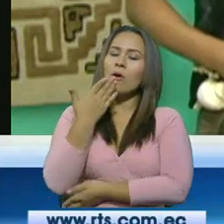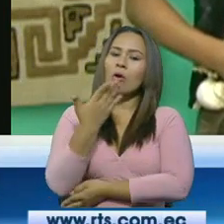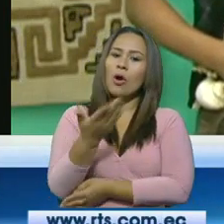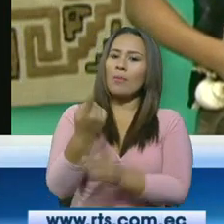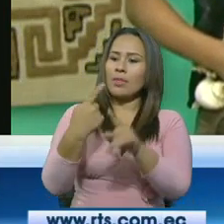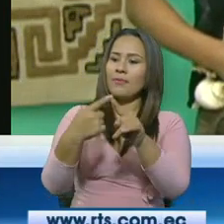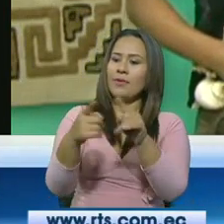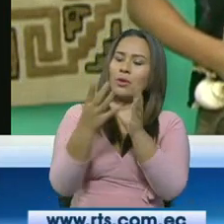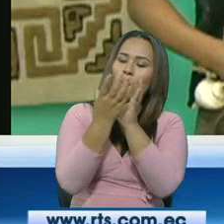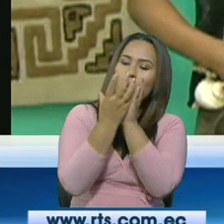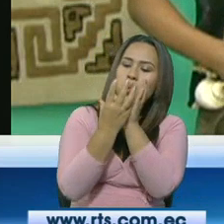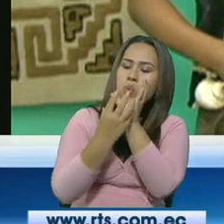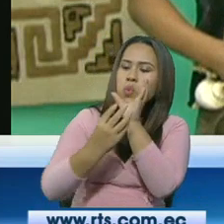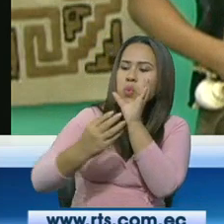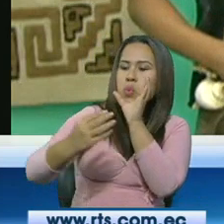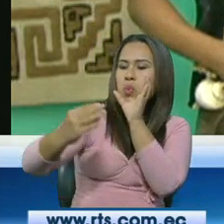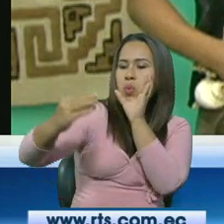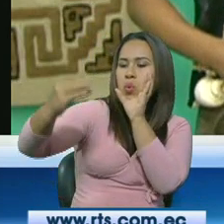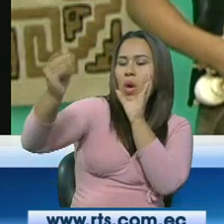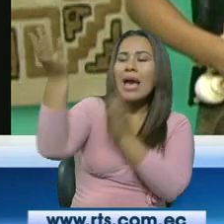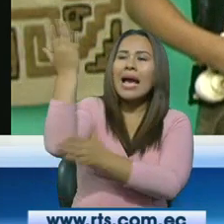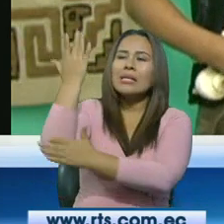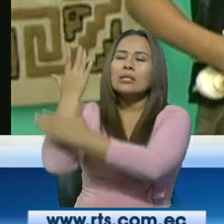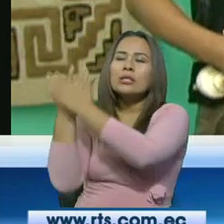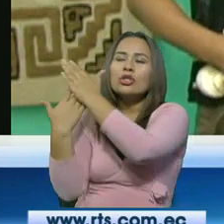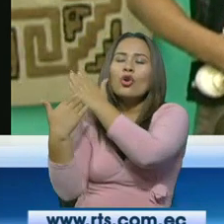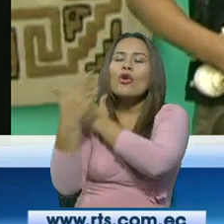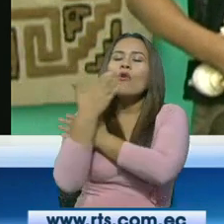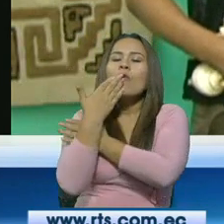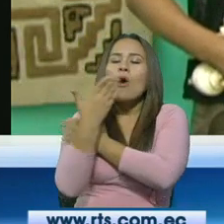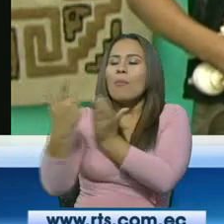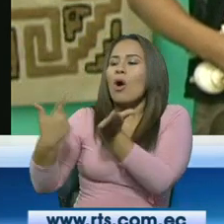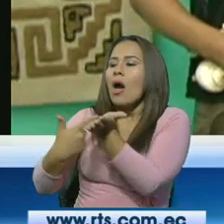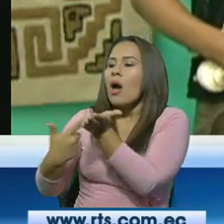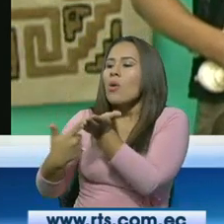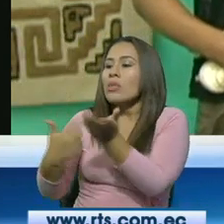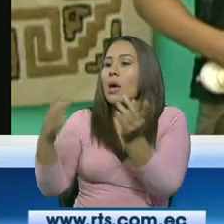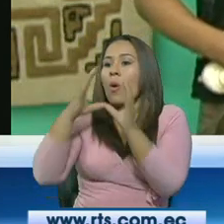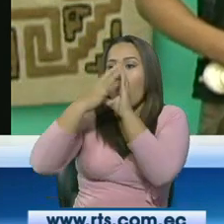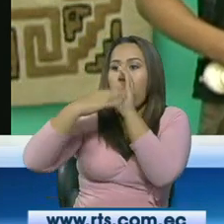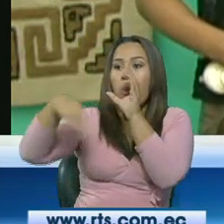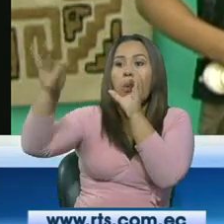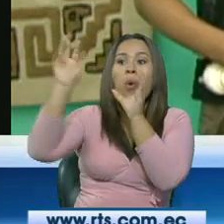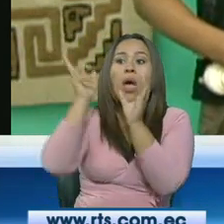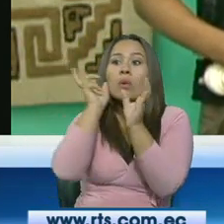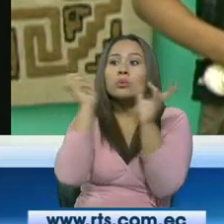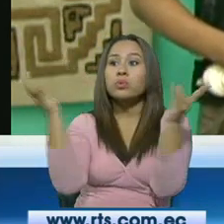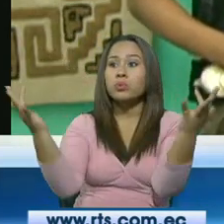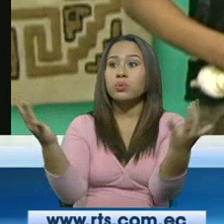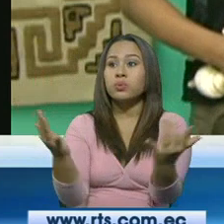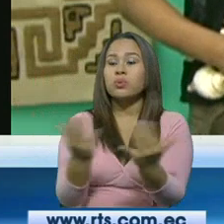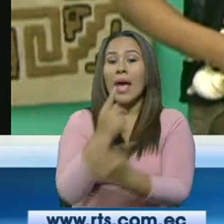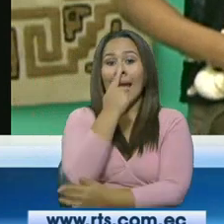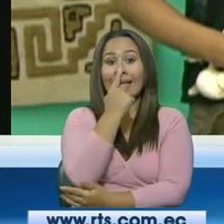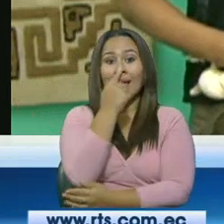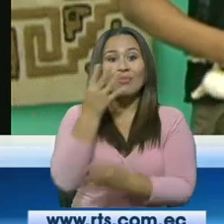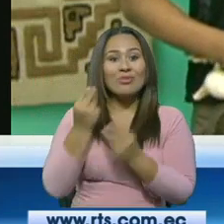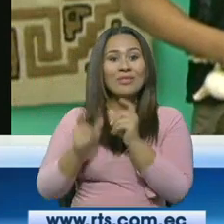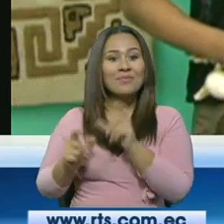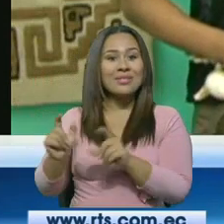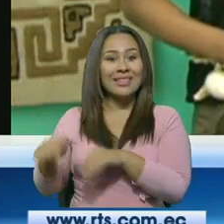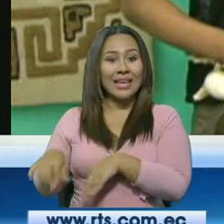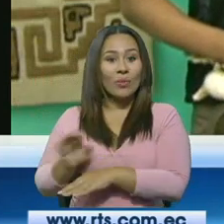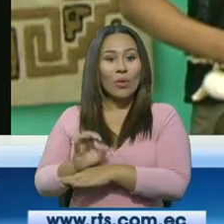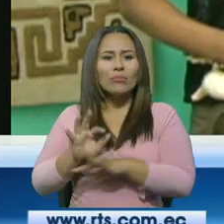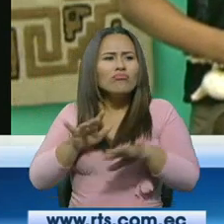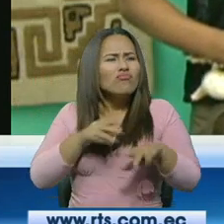De instrumentos que marcan justamente su historia, a través de diferentes instrumentos que llama el interés sin duda de gente nacional